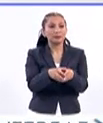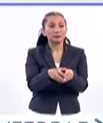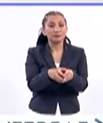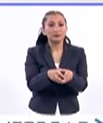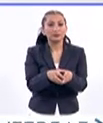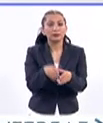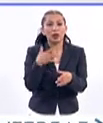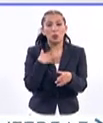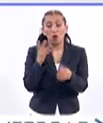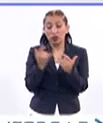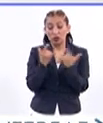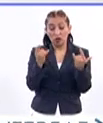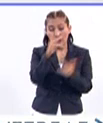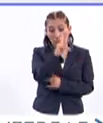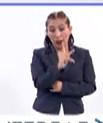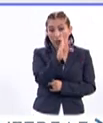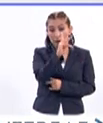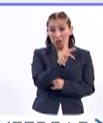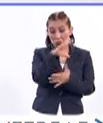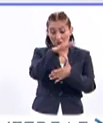Tenemos una historia en común.